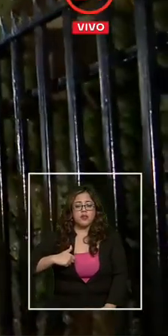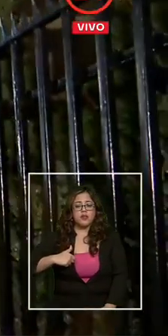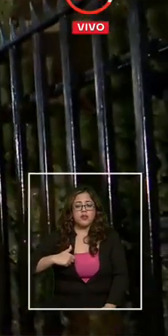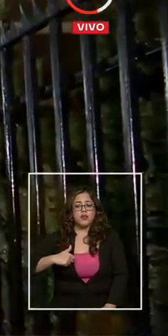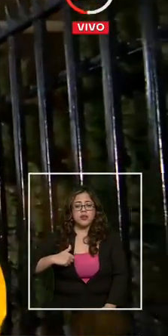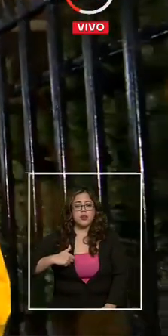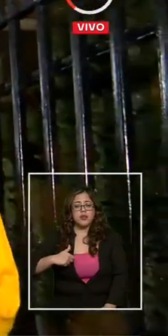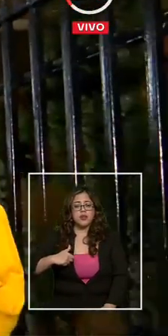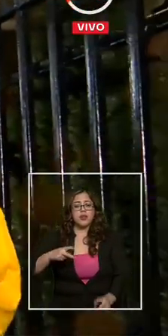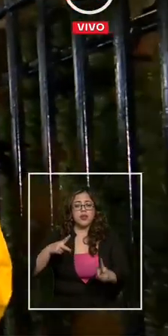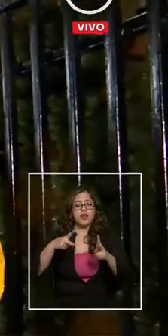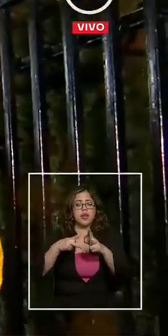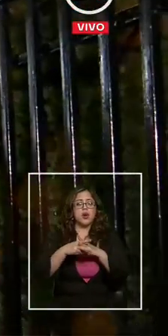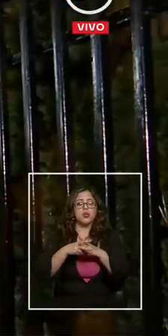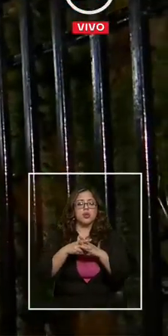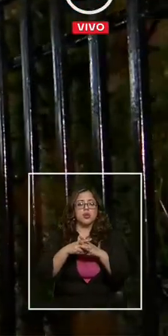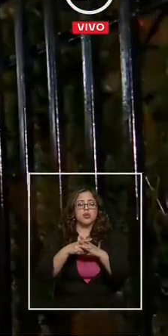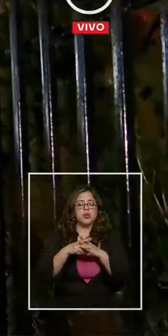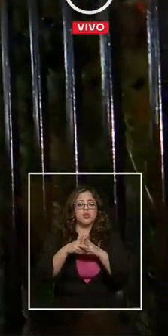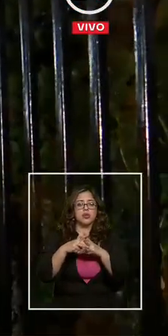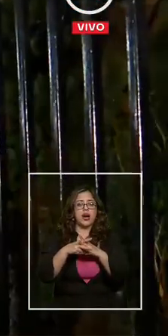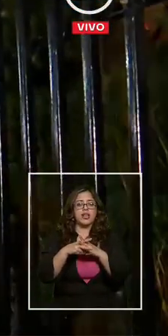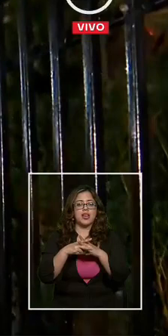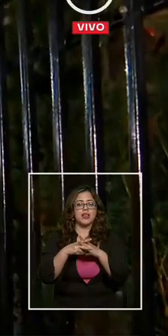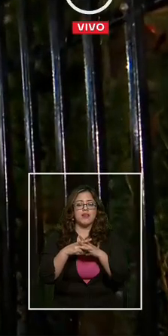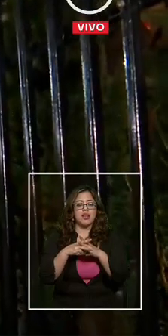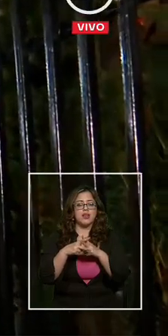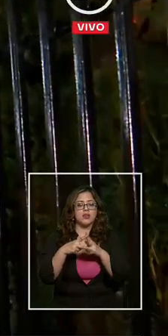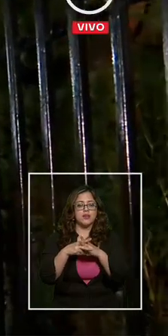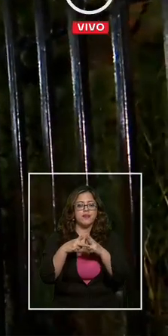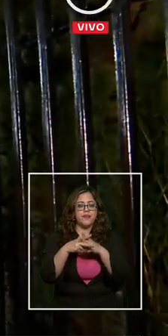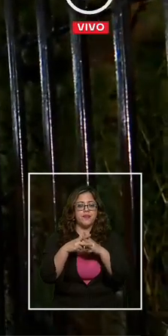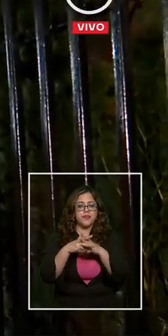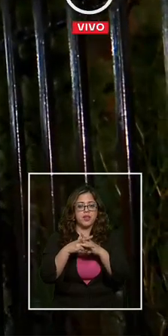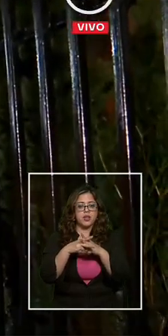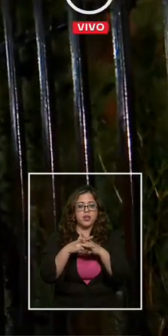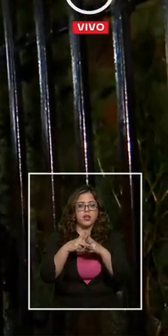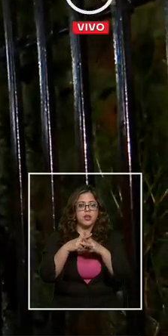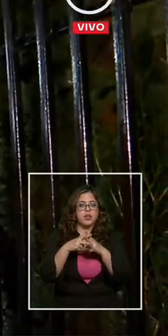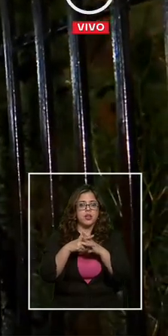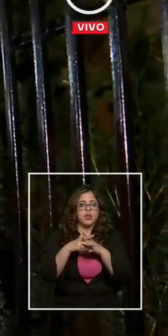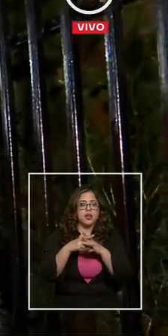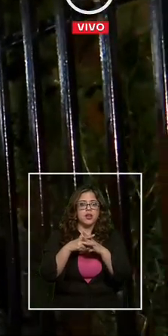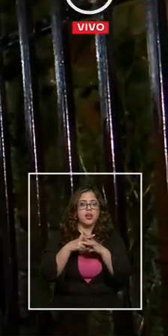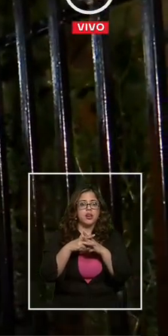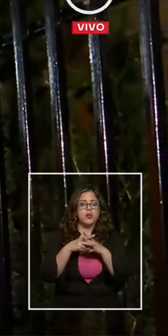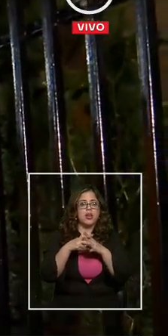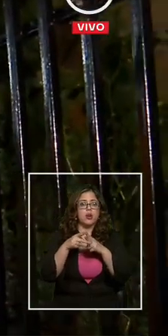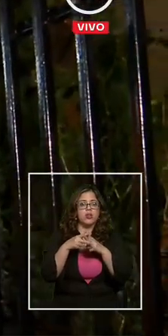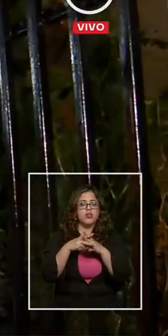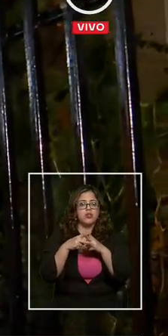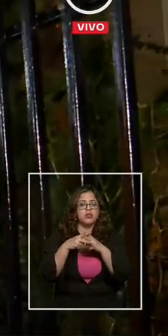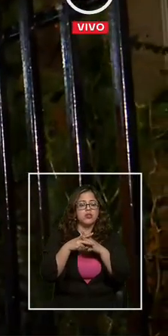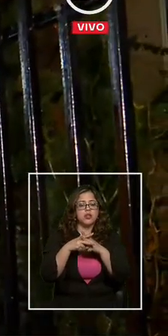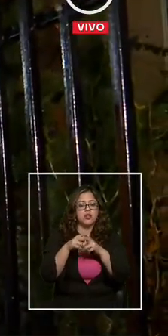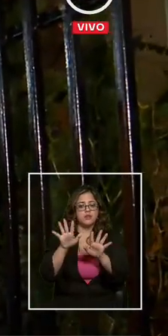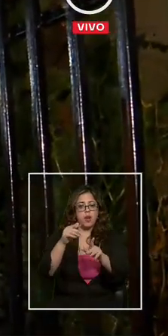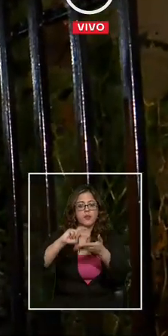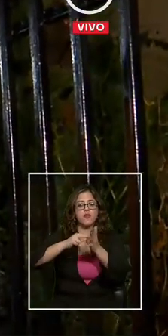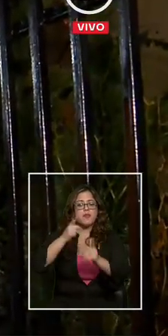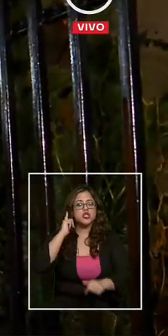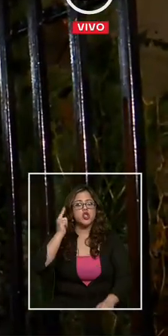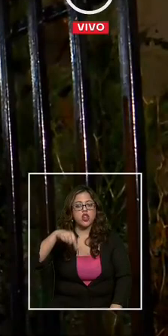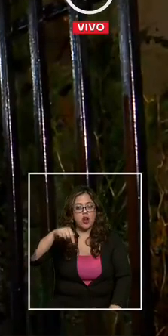instante. Y efectivamente esto está subiendo. Claro, yo sé que